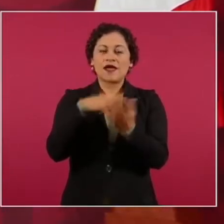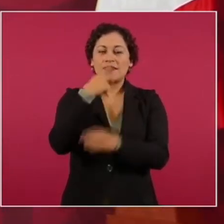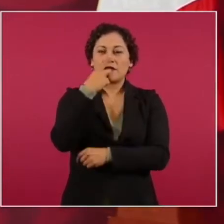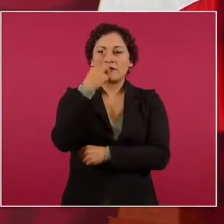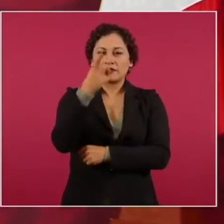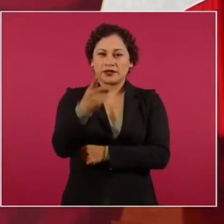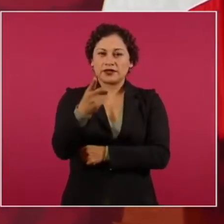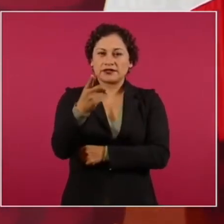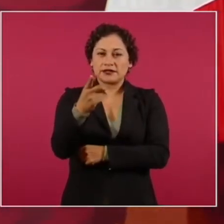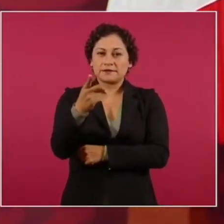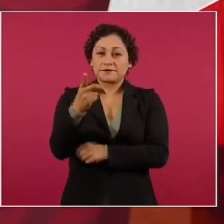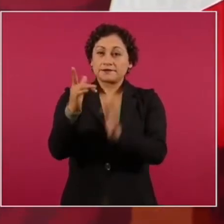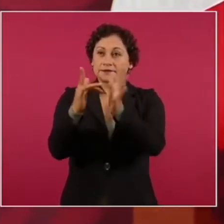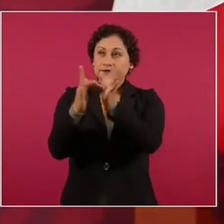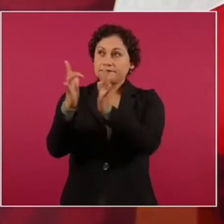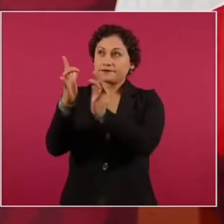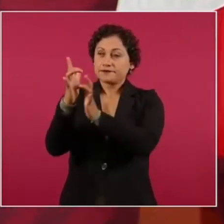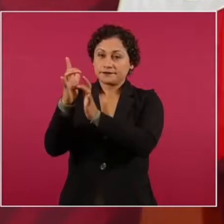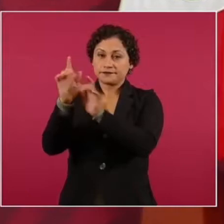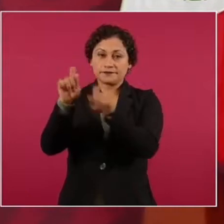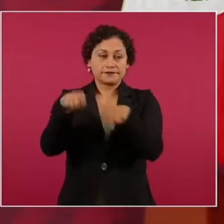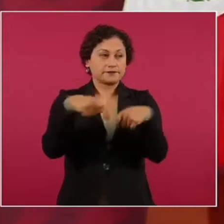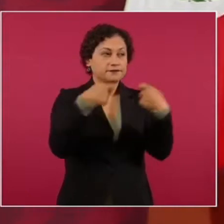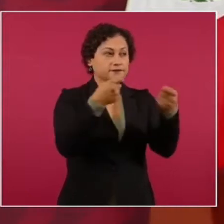entregando los bienes a todos los países del mundo